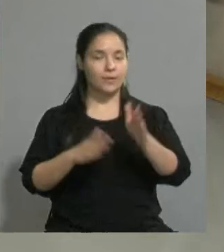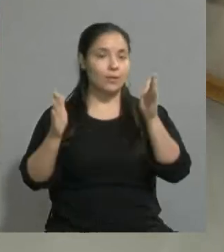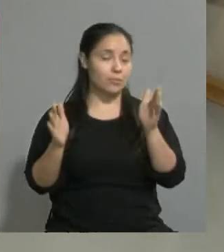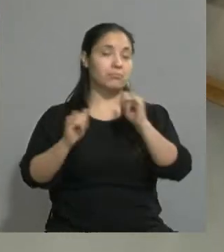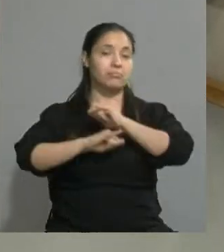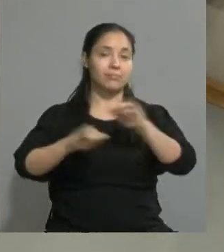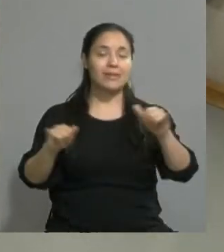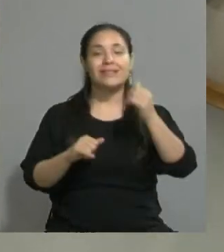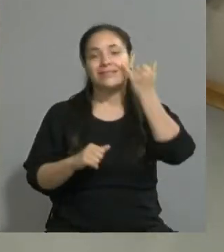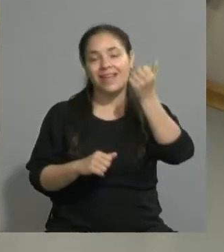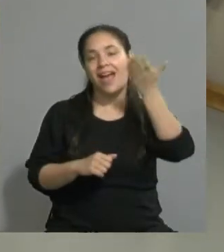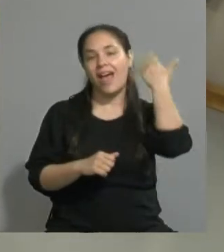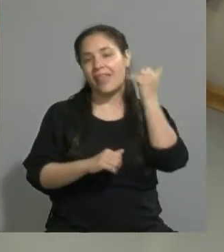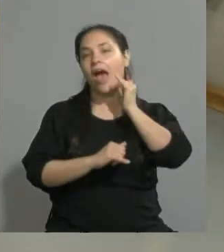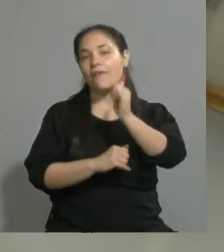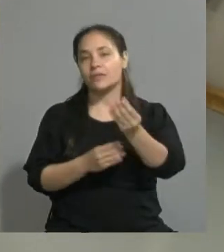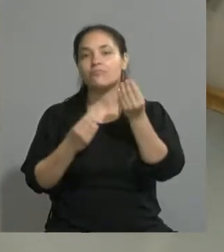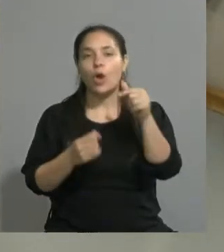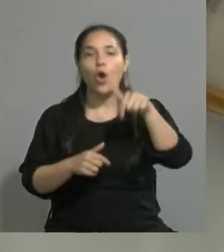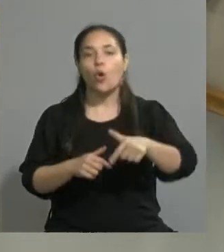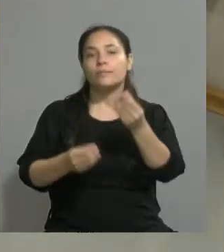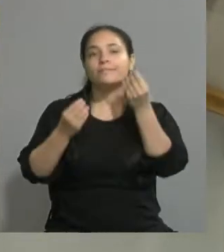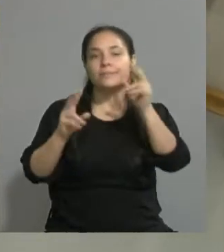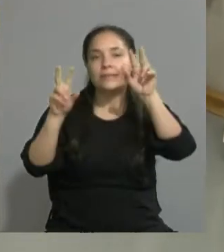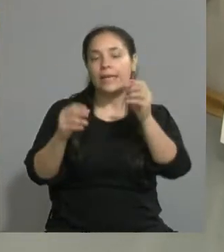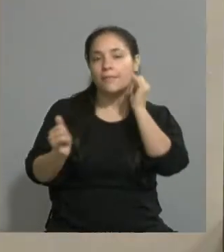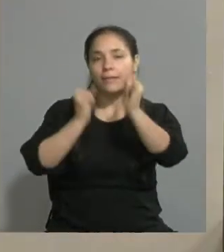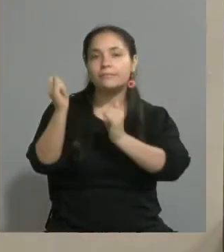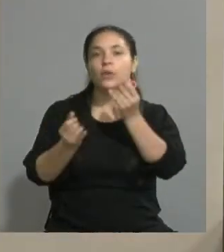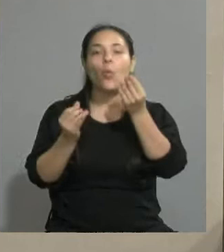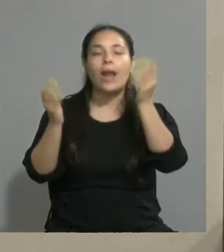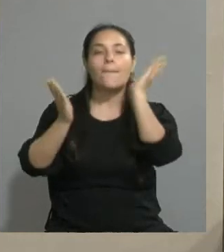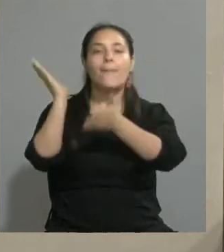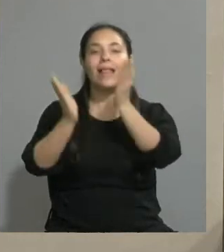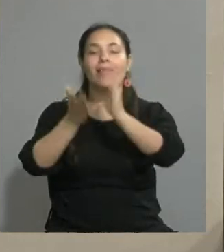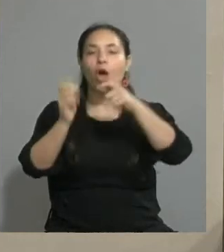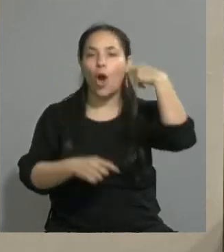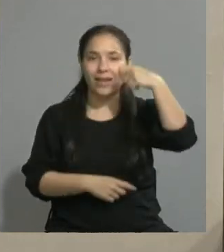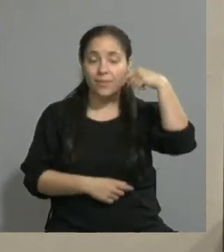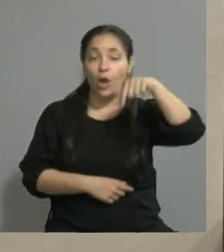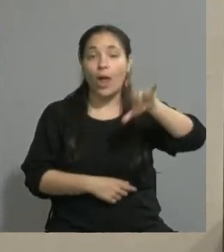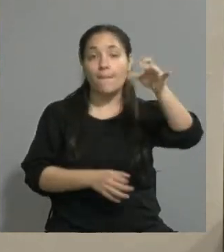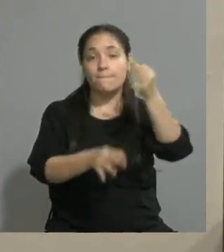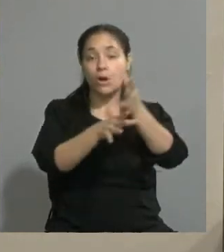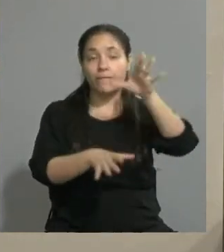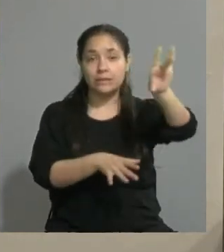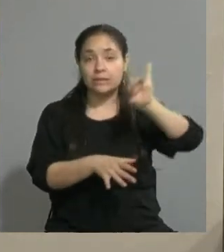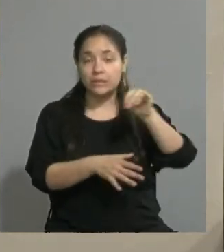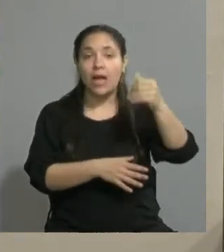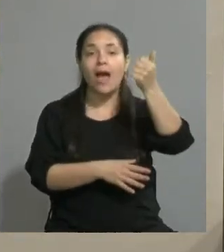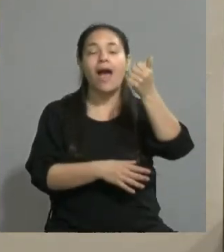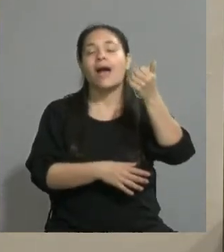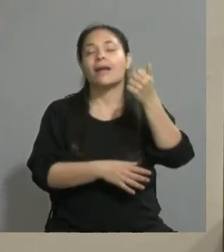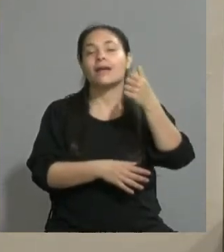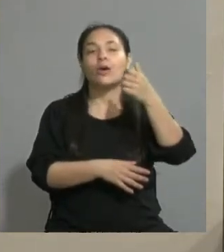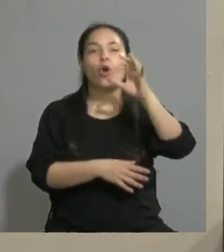Lo decíamos, vamos a hablar de maltrato animal, Fausto, así Sí. es que, y vamos a hablar con un especialista. Para eso hemos convocado a Oscar Mellado, abogado penalista